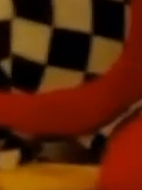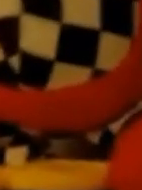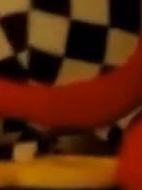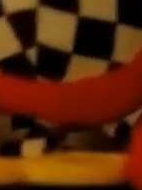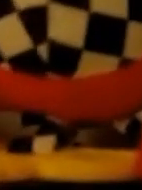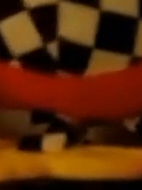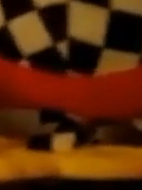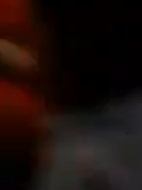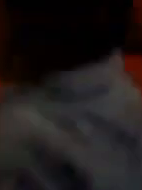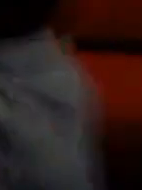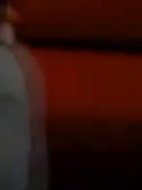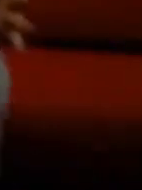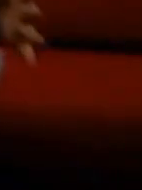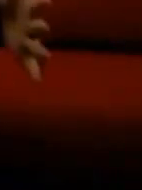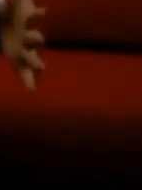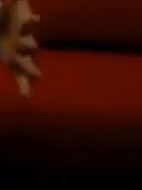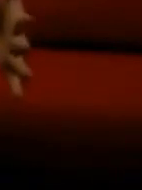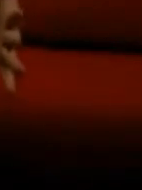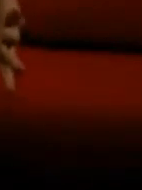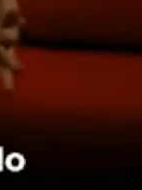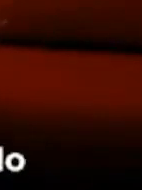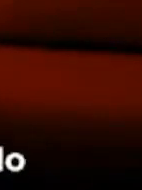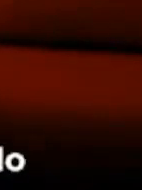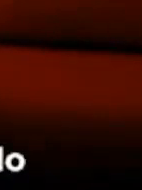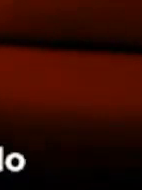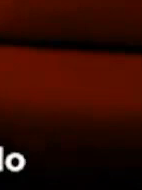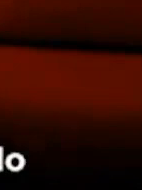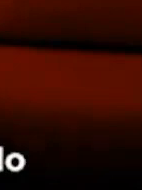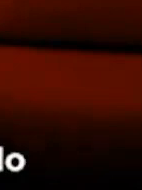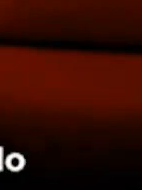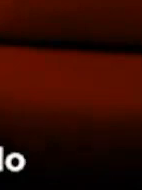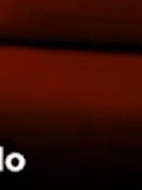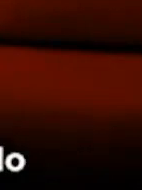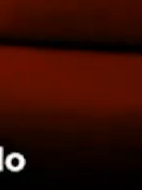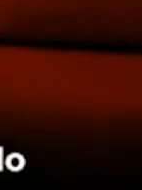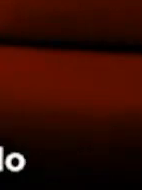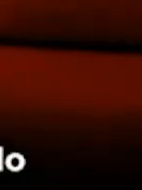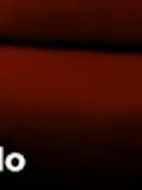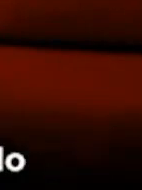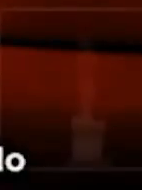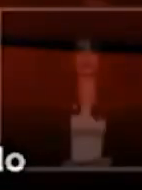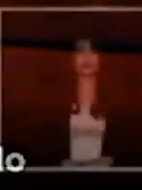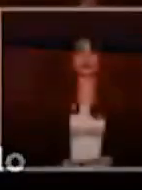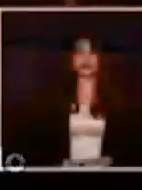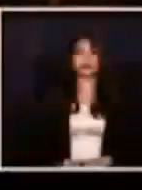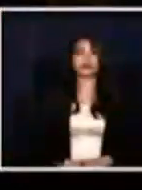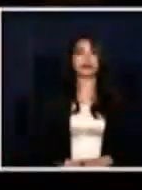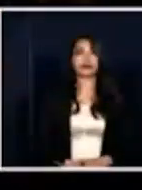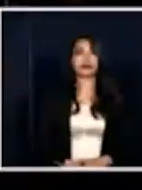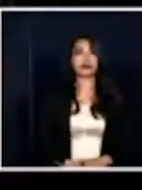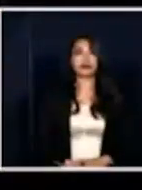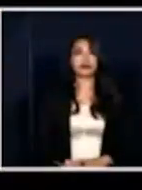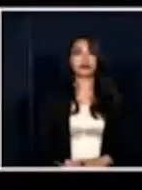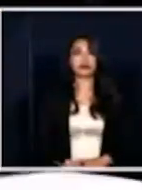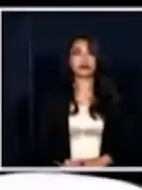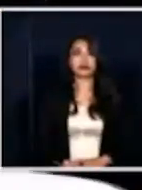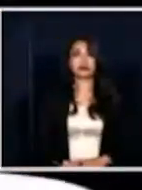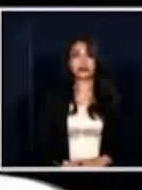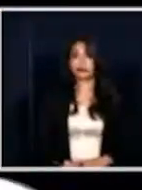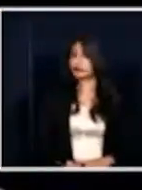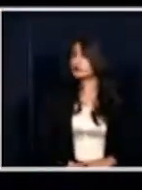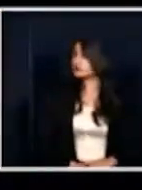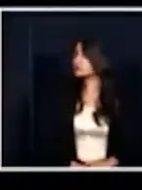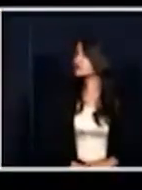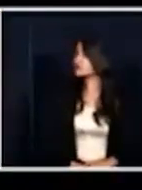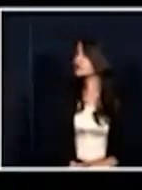muchísimas la verdad son muy pocas las adopciones que normalmente vemos fueron 21 en total esa Esa es la esencia